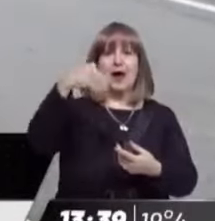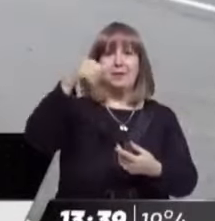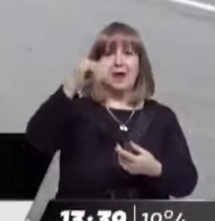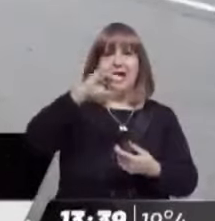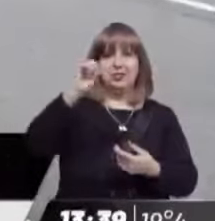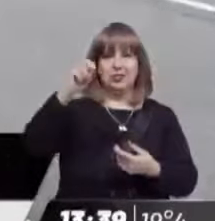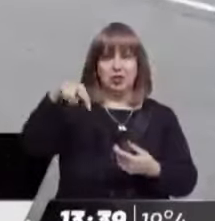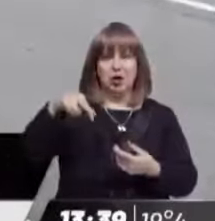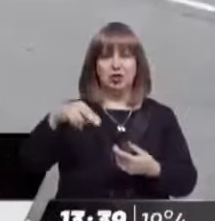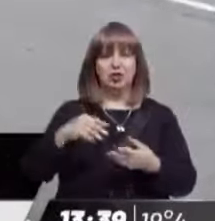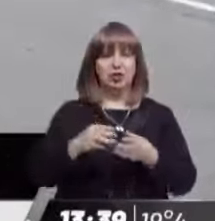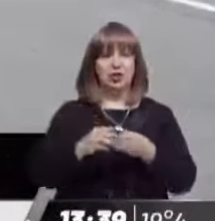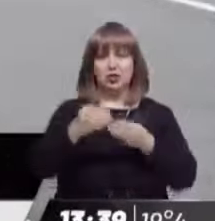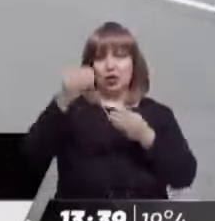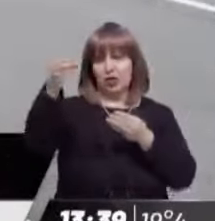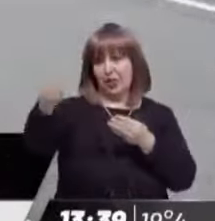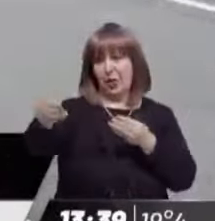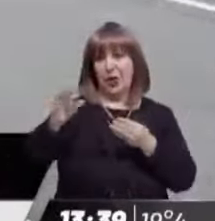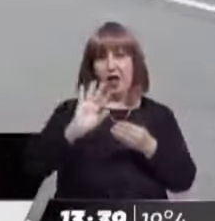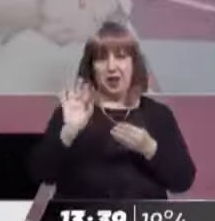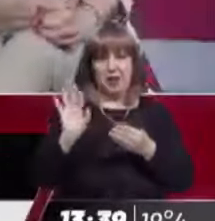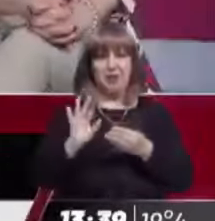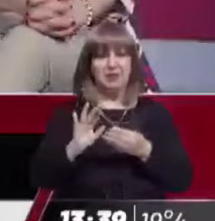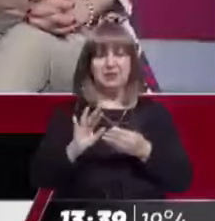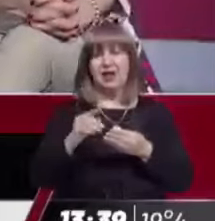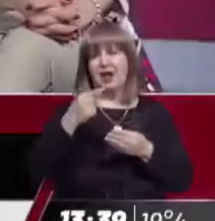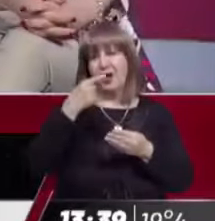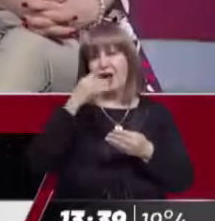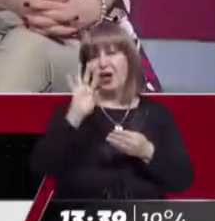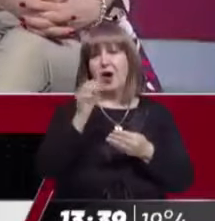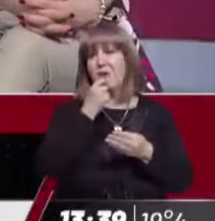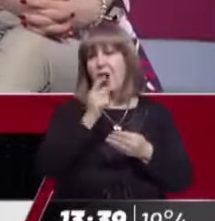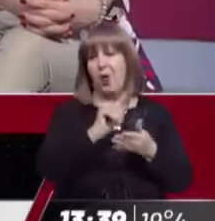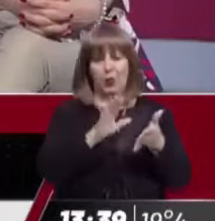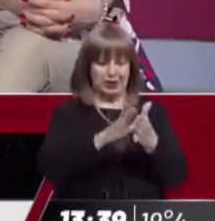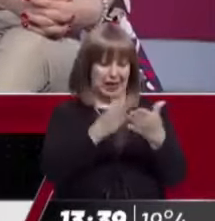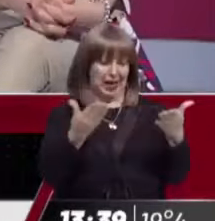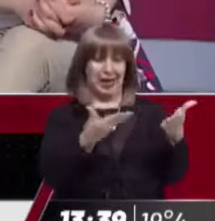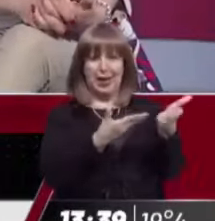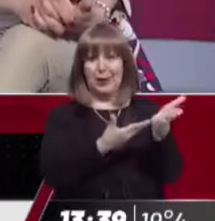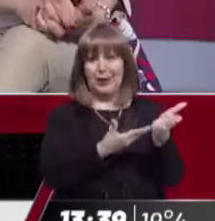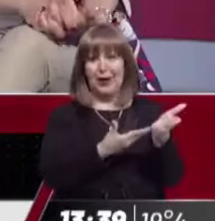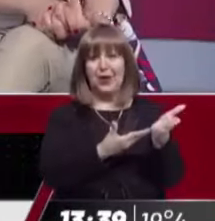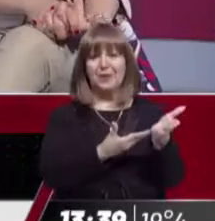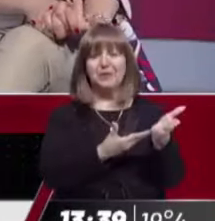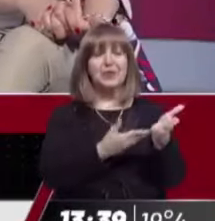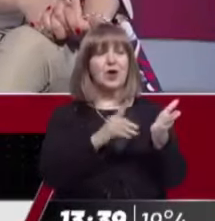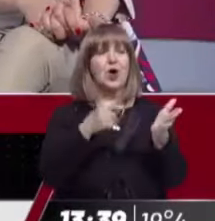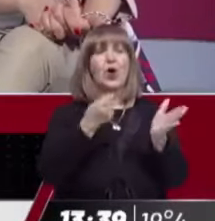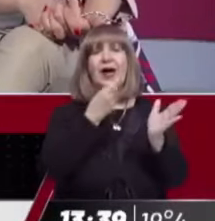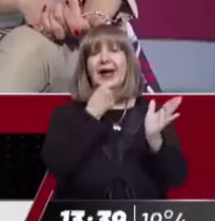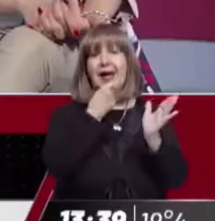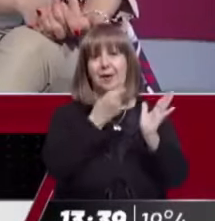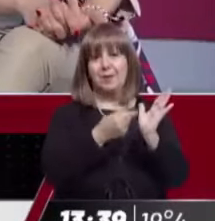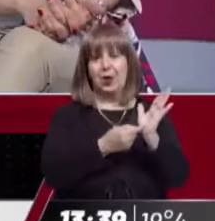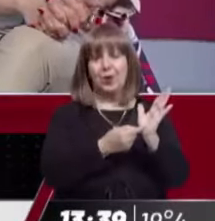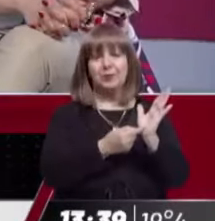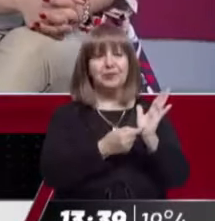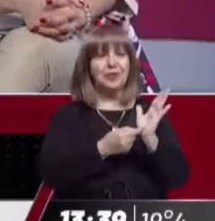solo se lo quería mostrar a ustedes. Claro, claro. Realmente no me ha gustado nada. Mirá, por ejemplo, sí. Cuando